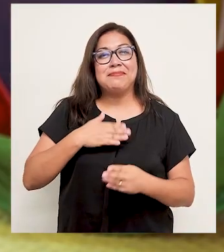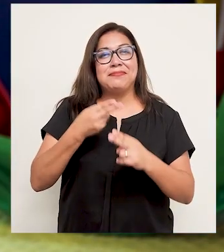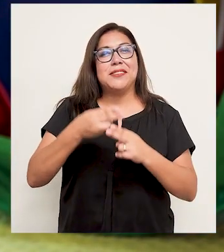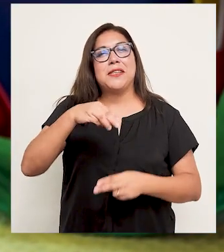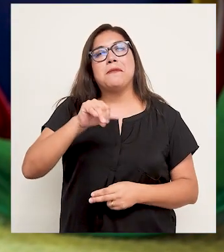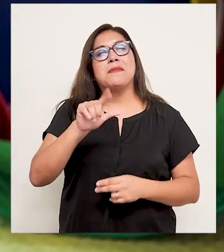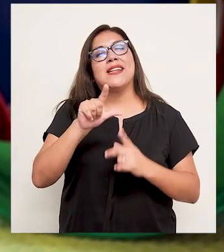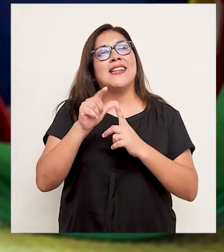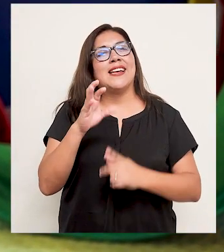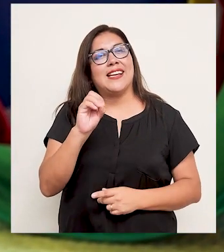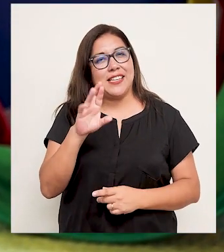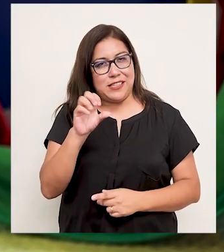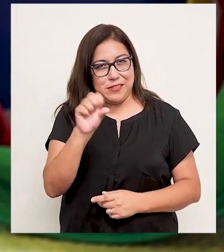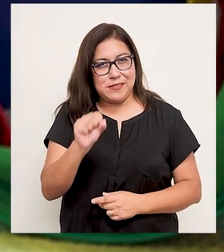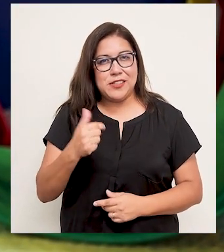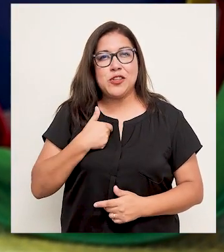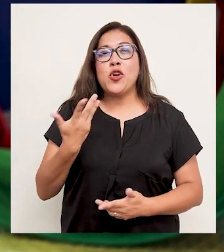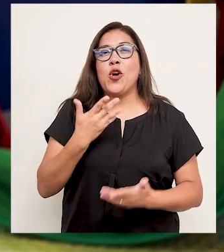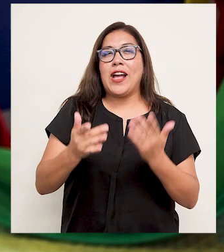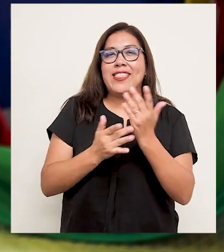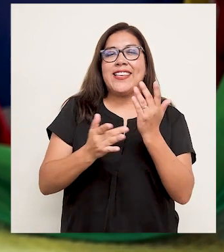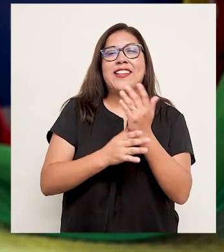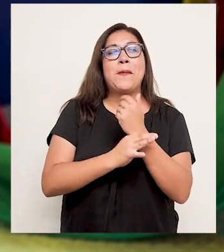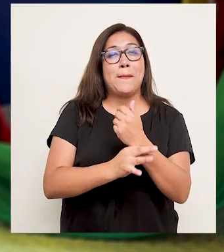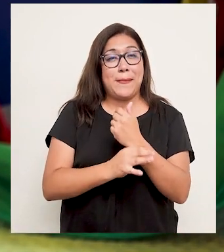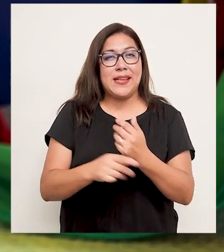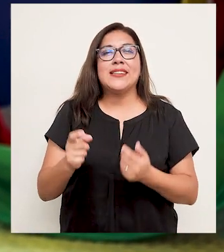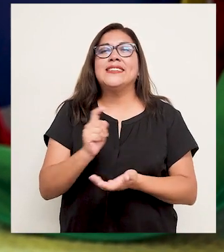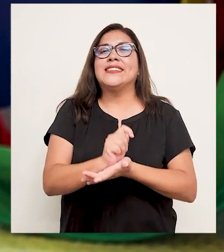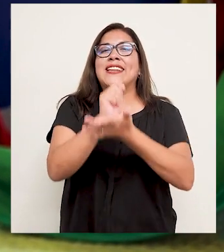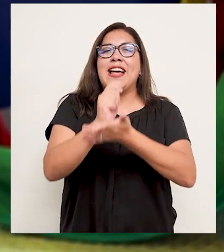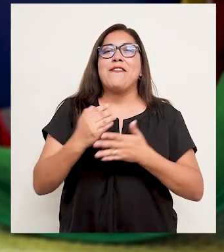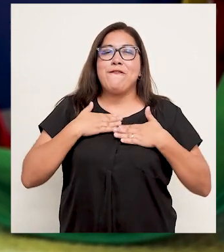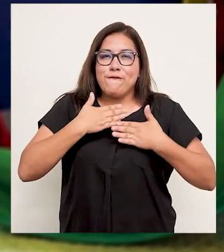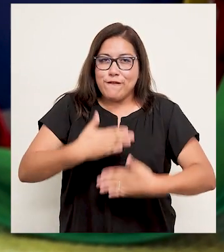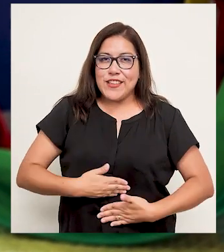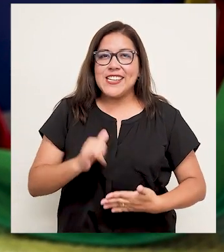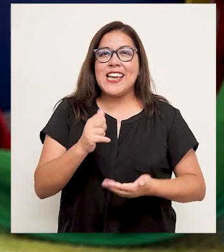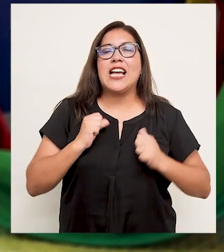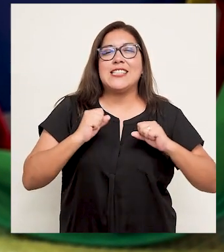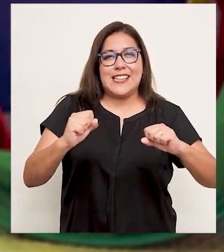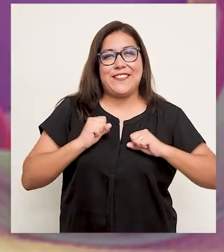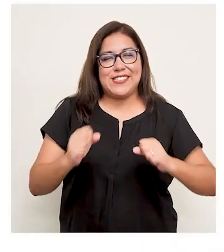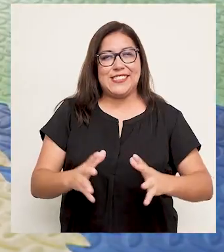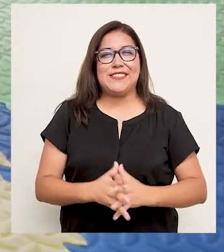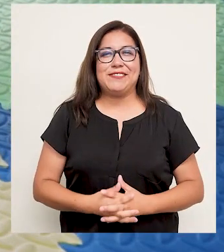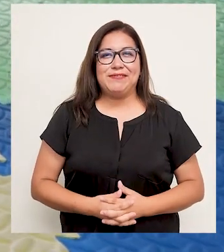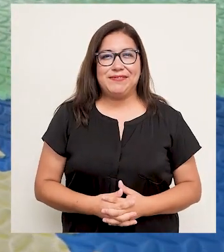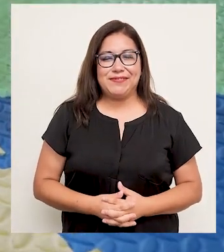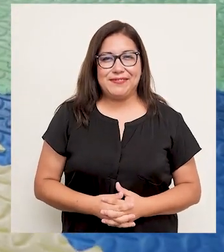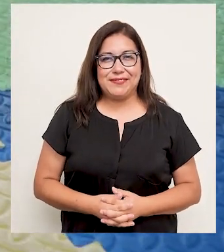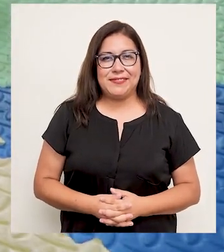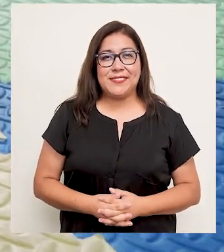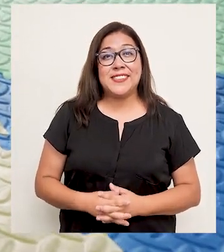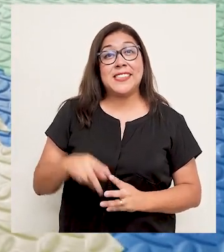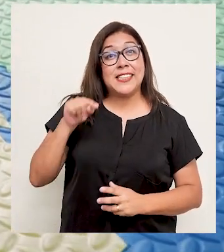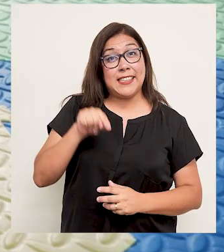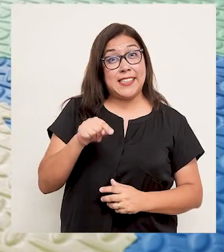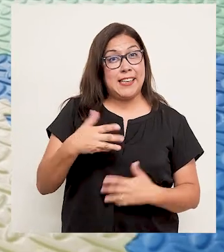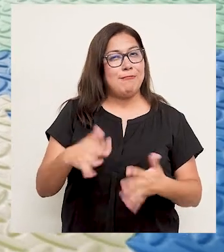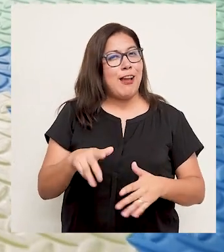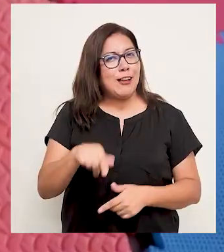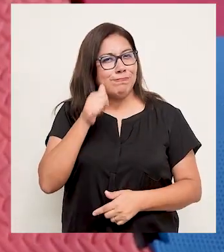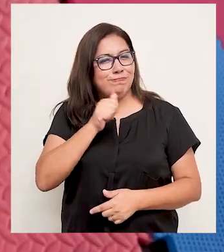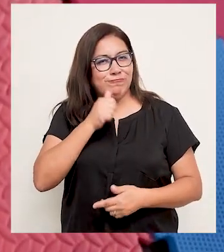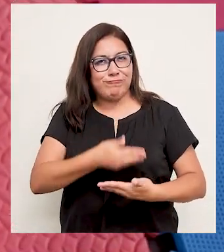Mi nombre es Milagros Quispe Vega, soy tecnólogo médico en terapia física y rehabilitación. Ella es